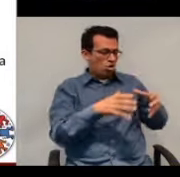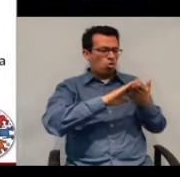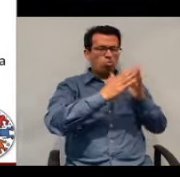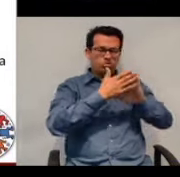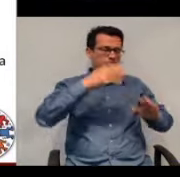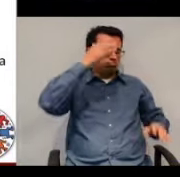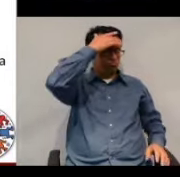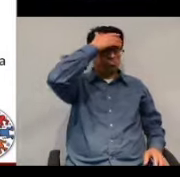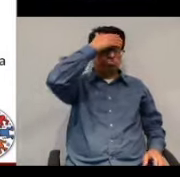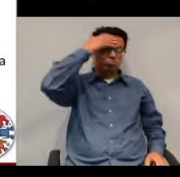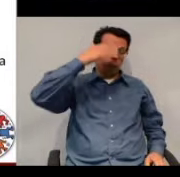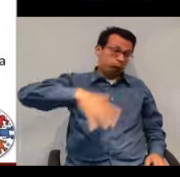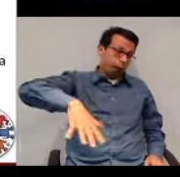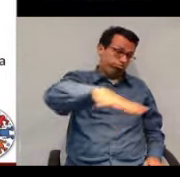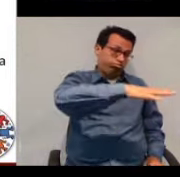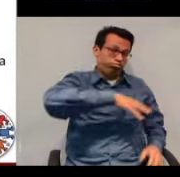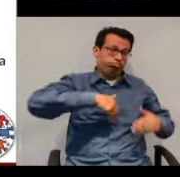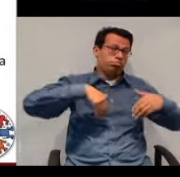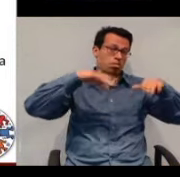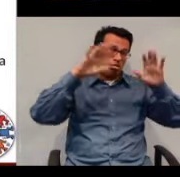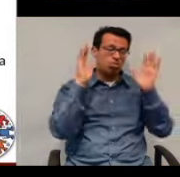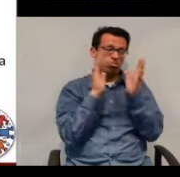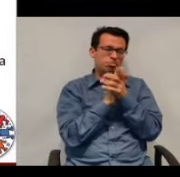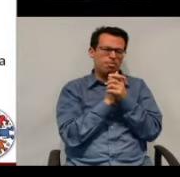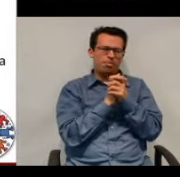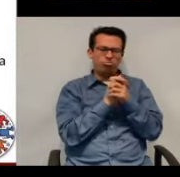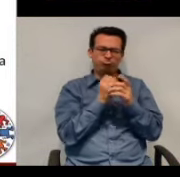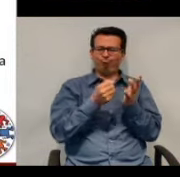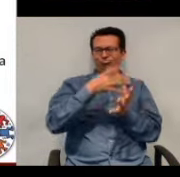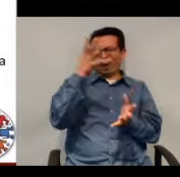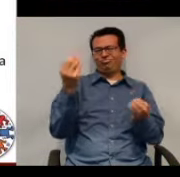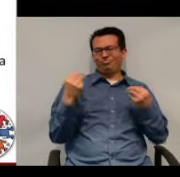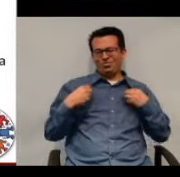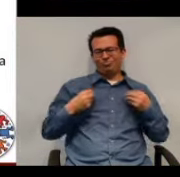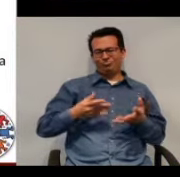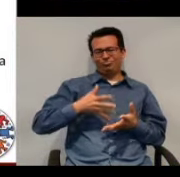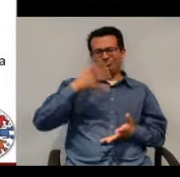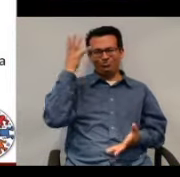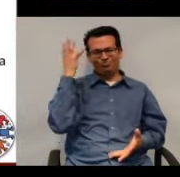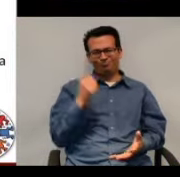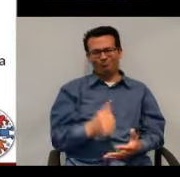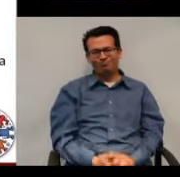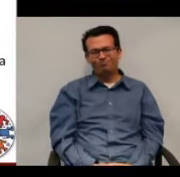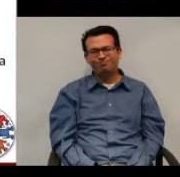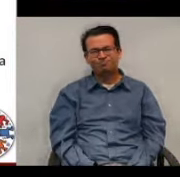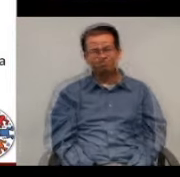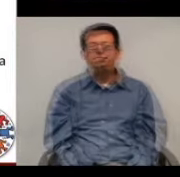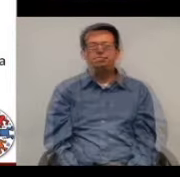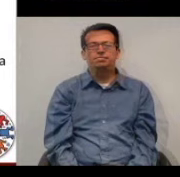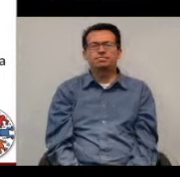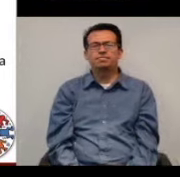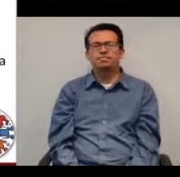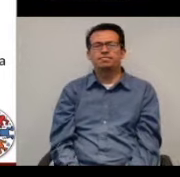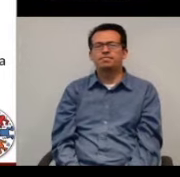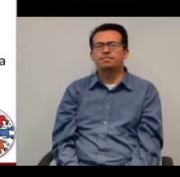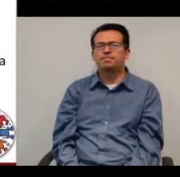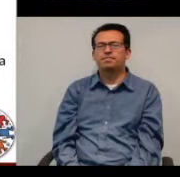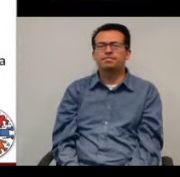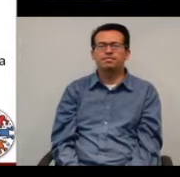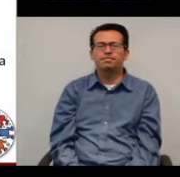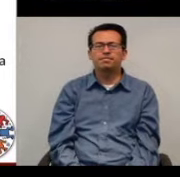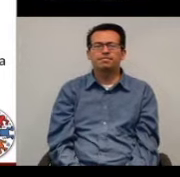comunidad, quizás todavía podría ser mucho más enriquecedor. Al mismo tiempo, los procesos académicos deben